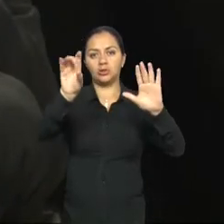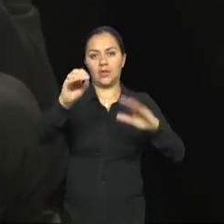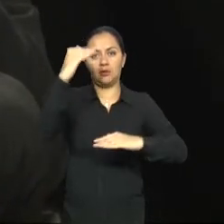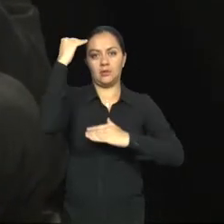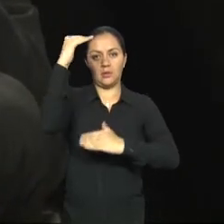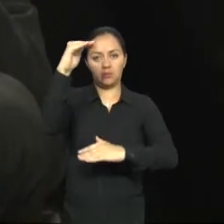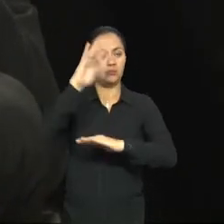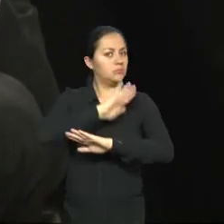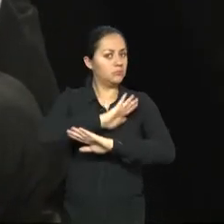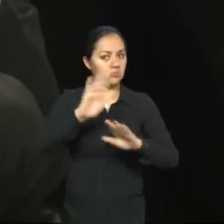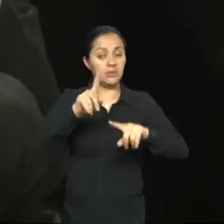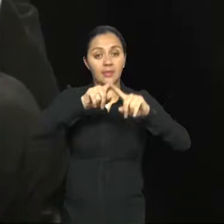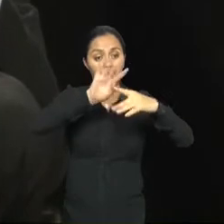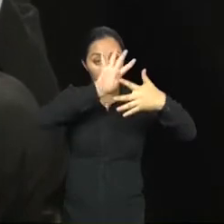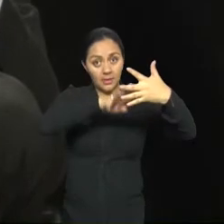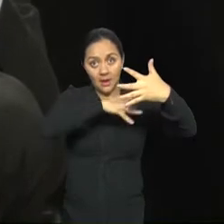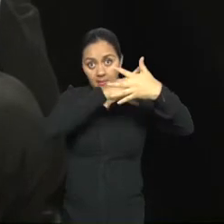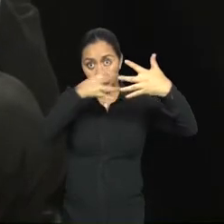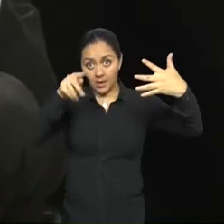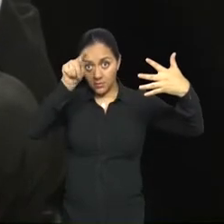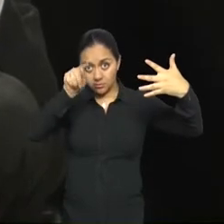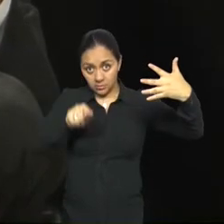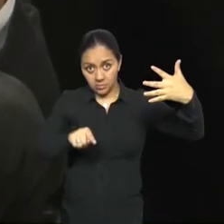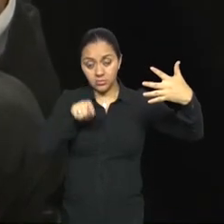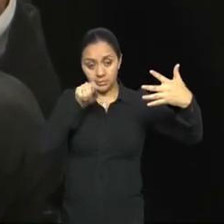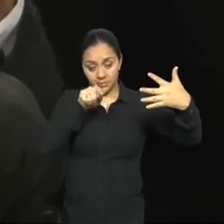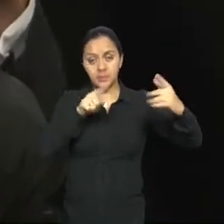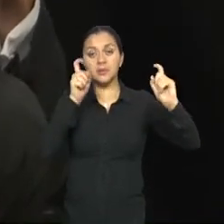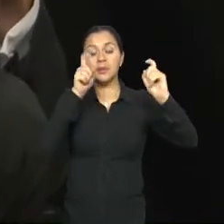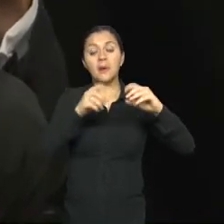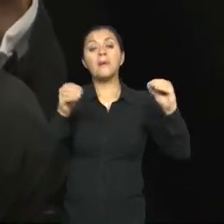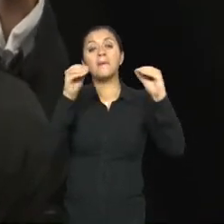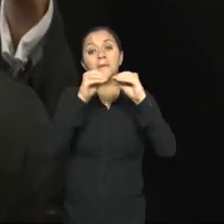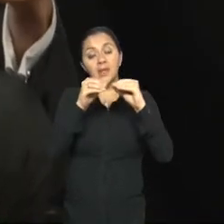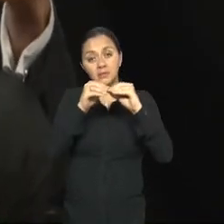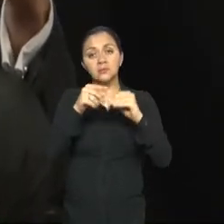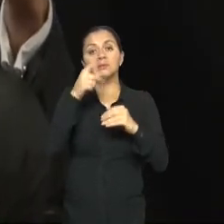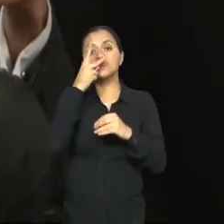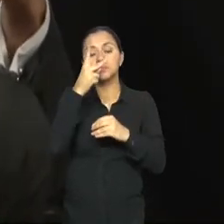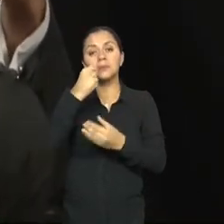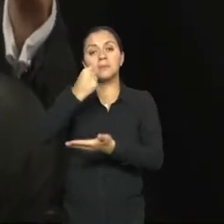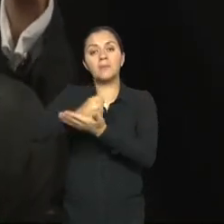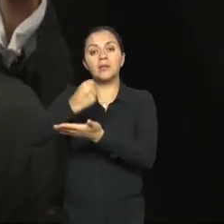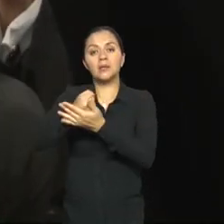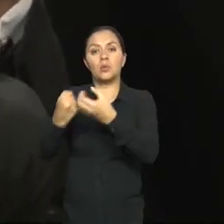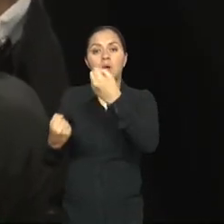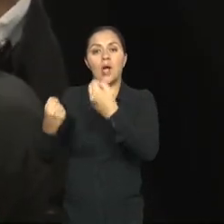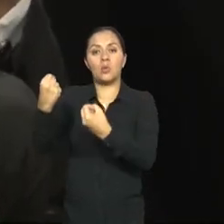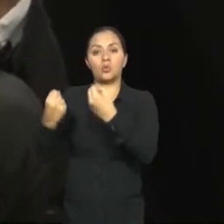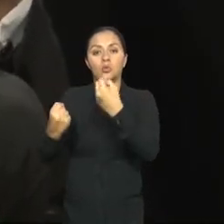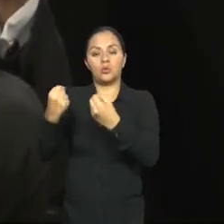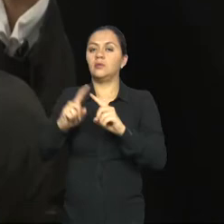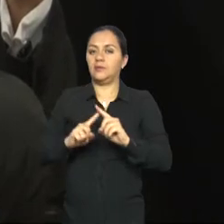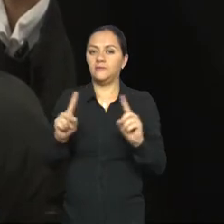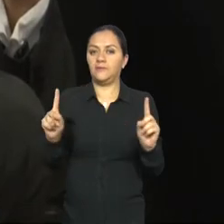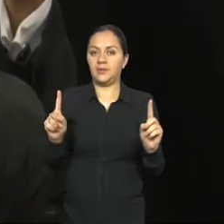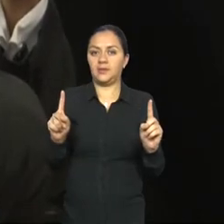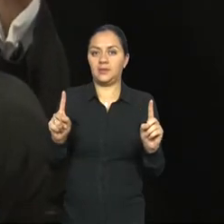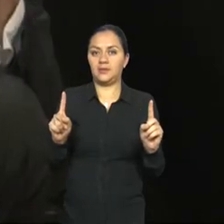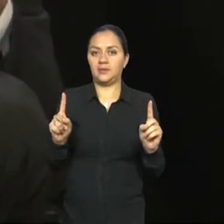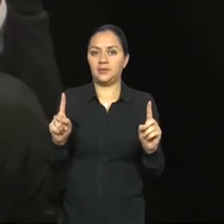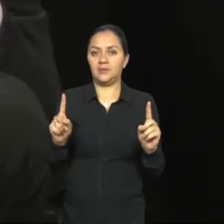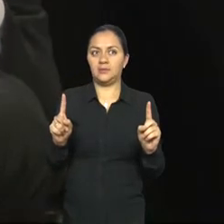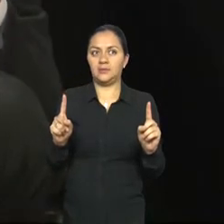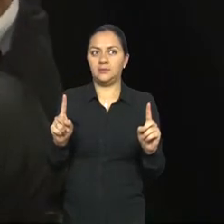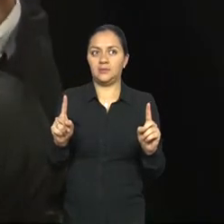hablamos el hecho de generar y la exoneración que tú tienes en la matriculación vehicular. Tal vez ahí es lo que te quiero.